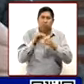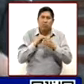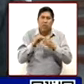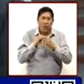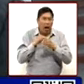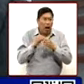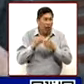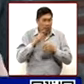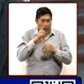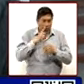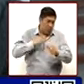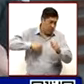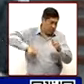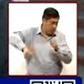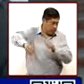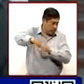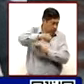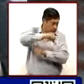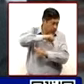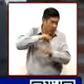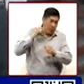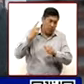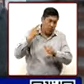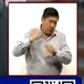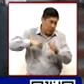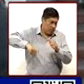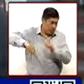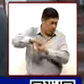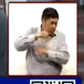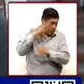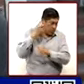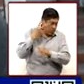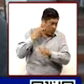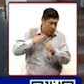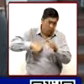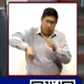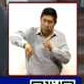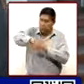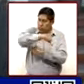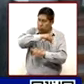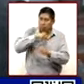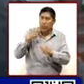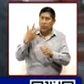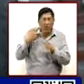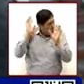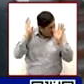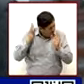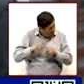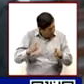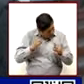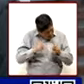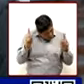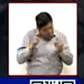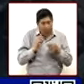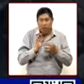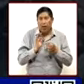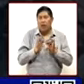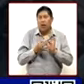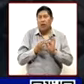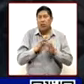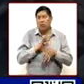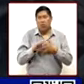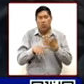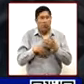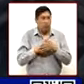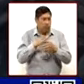circunvalación o la periférica, tramo 1, 2 y 3, que ya está contratado la empresa. En fin, hemos dado solución a todos